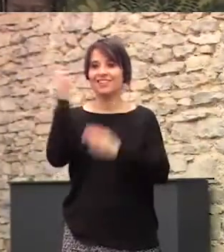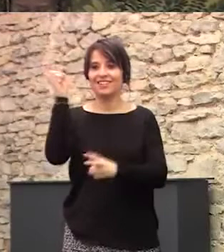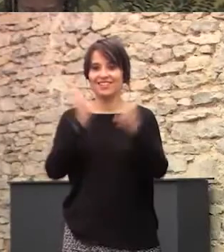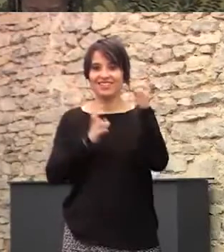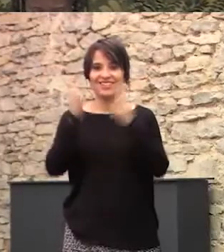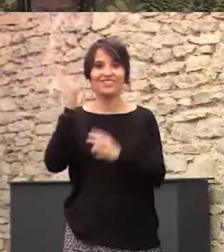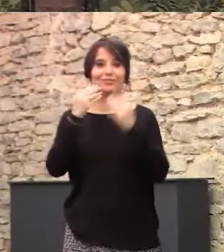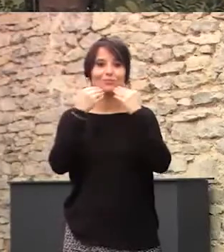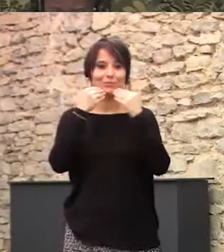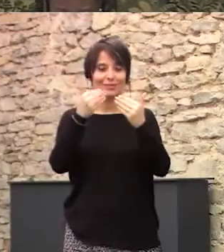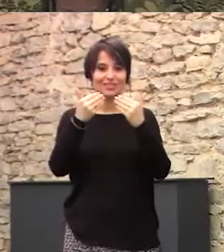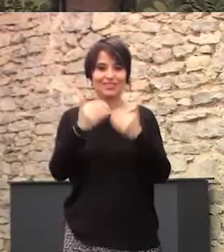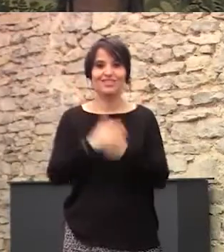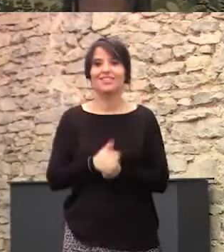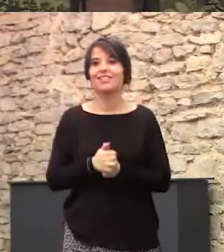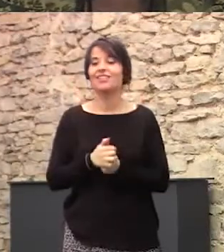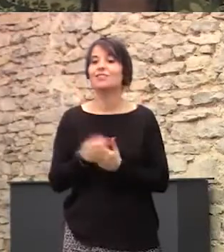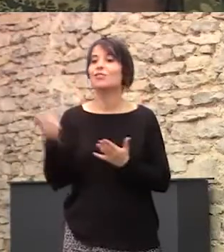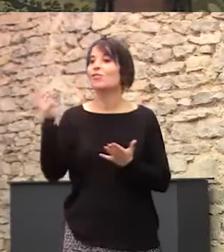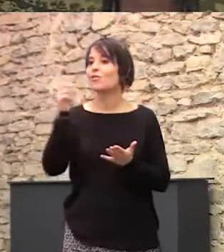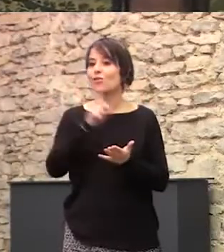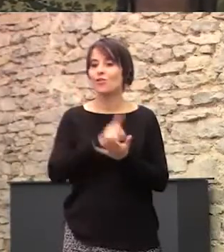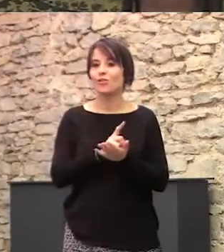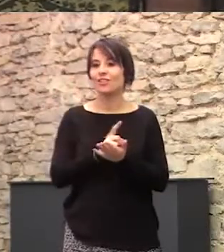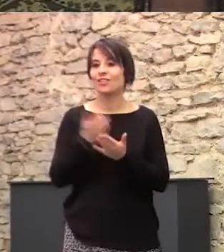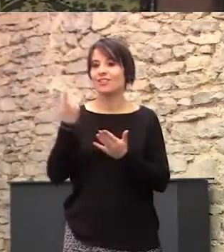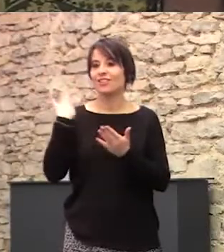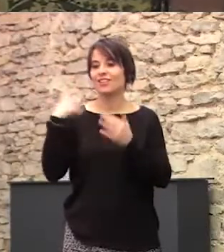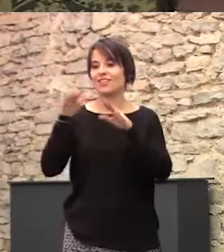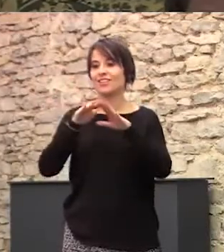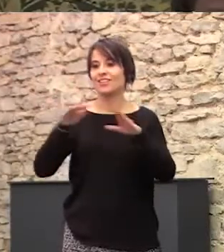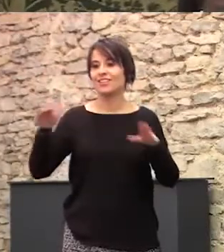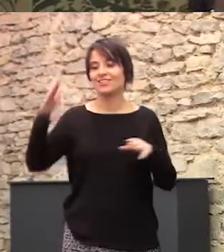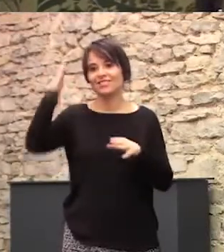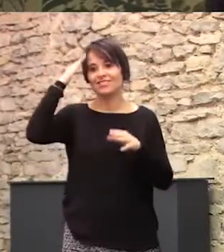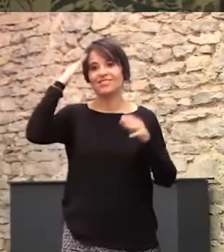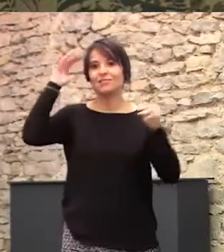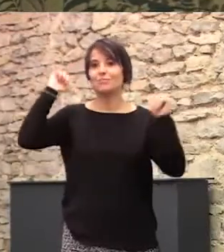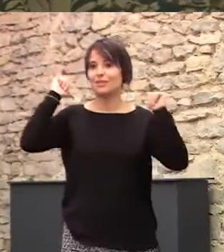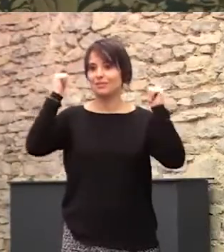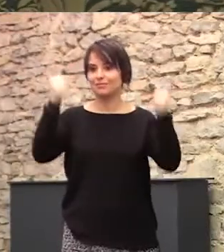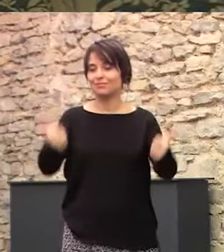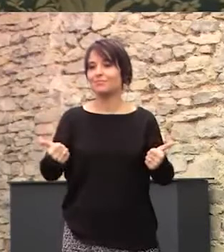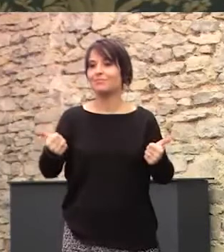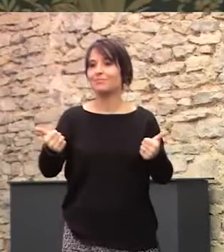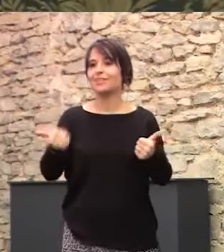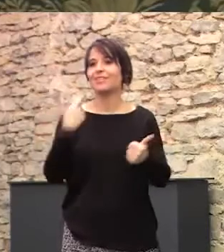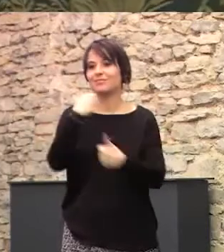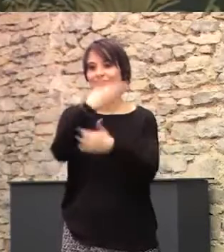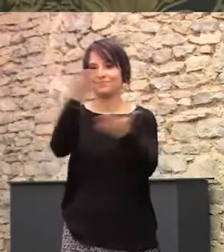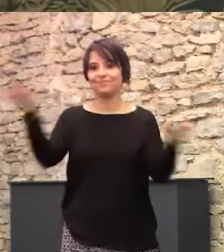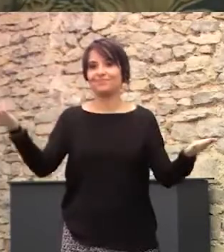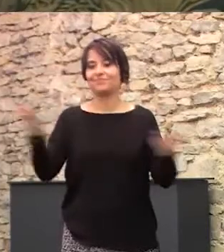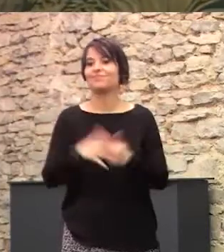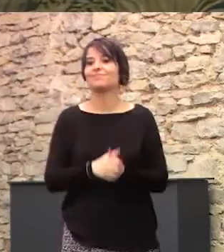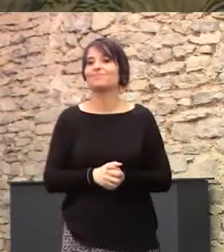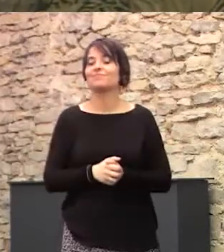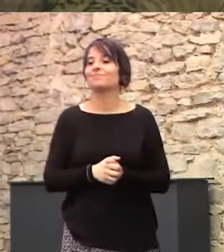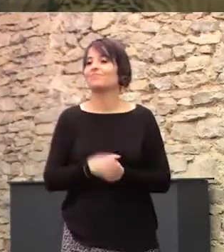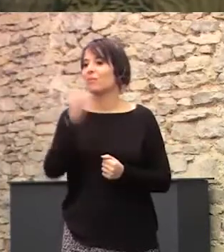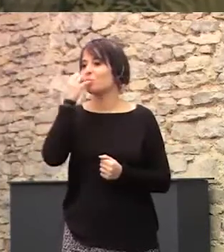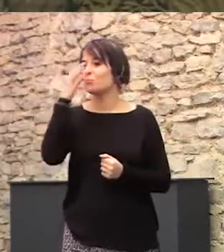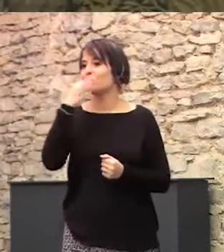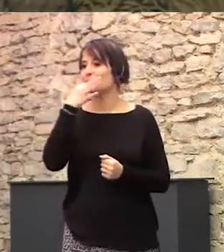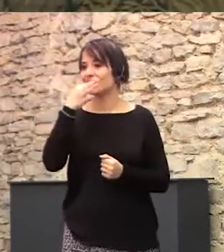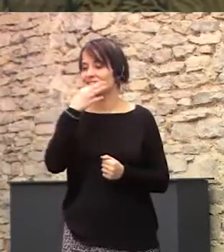etortzeagatik besterik gabe mahaian guruari hasiera emango diogu. Buenas tardes